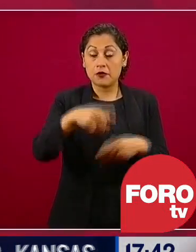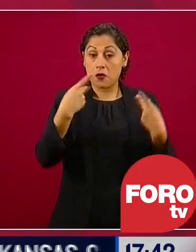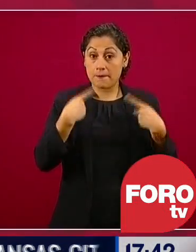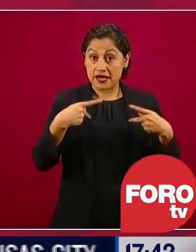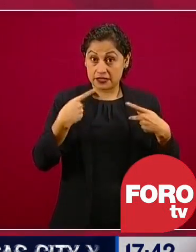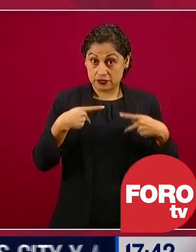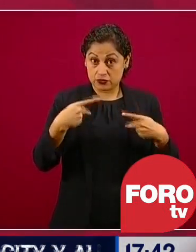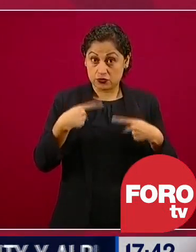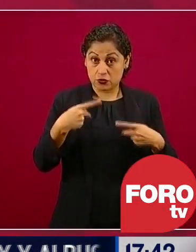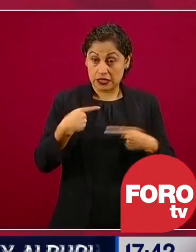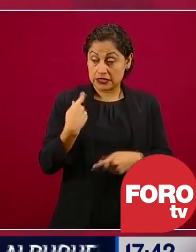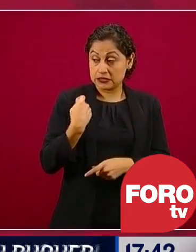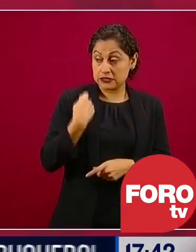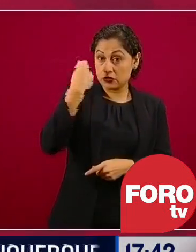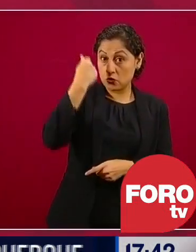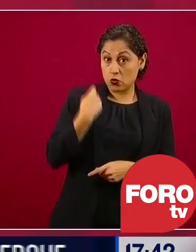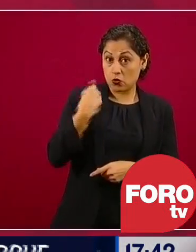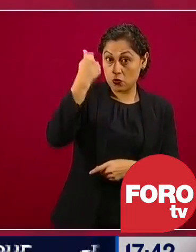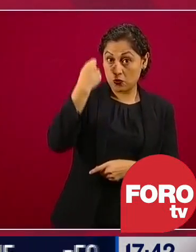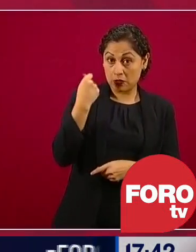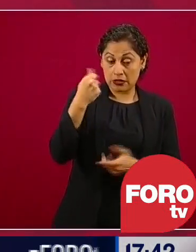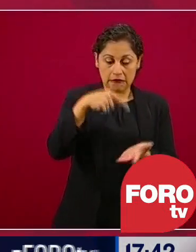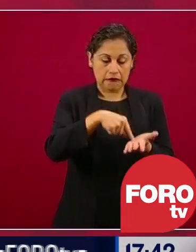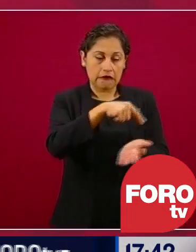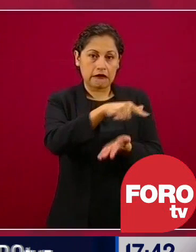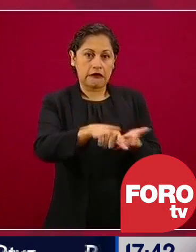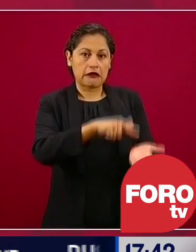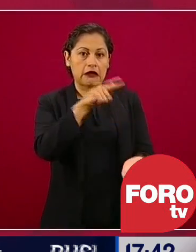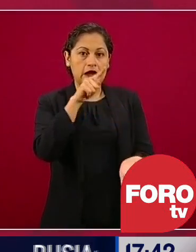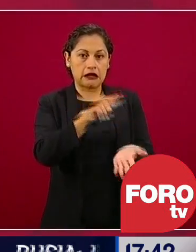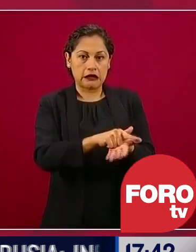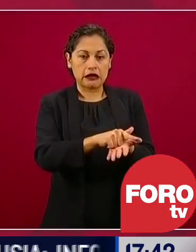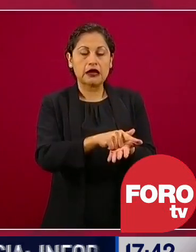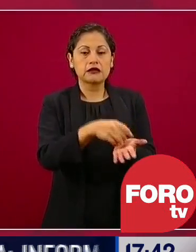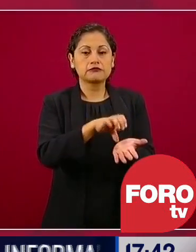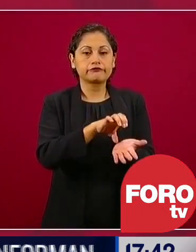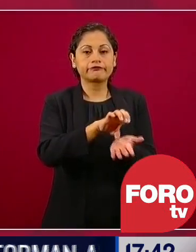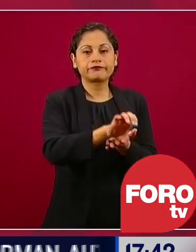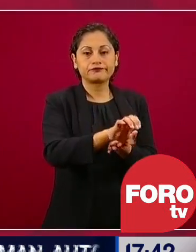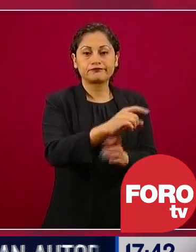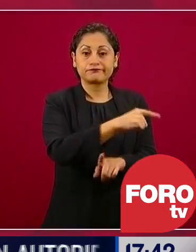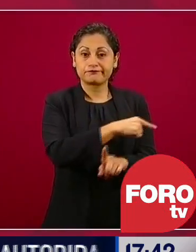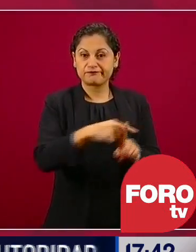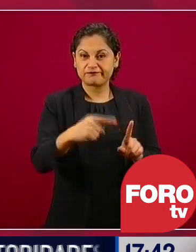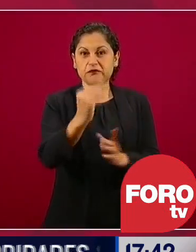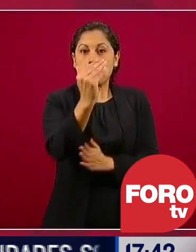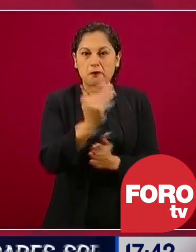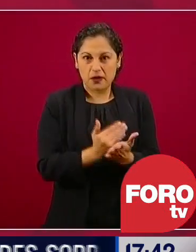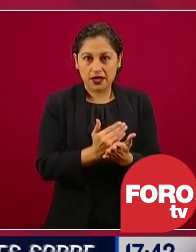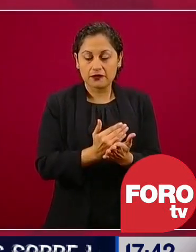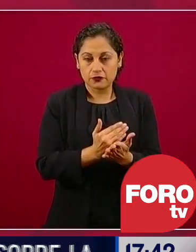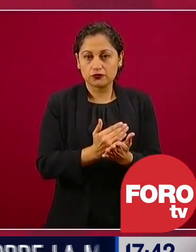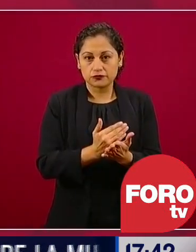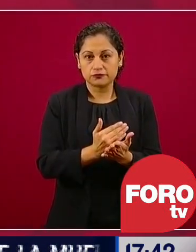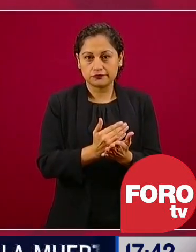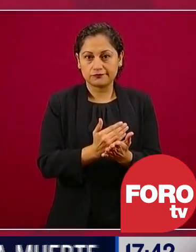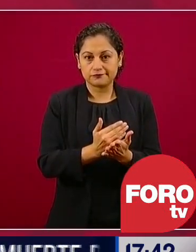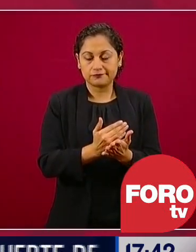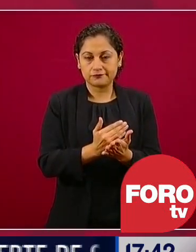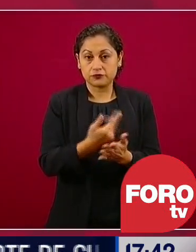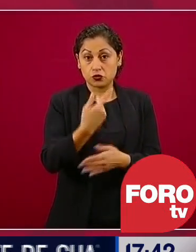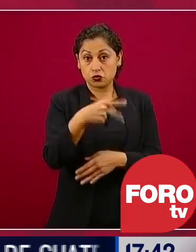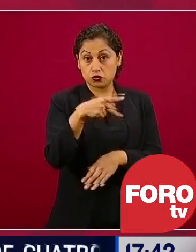recibirían menos de la mitad de su